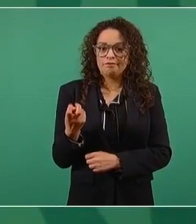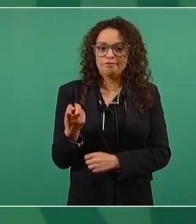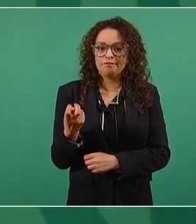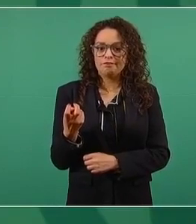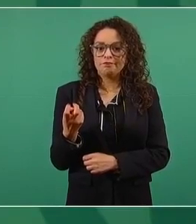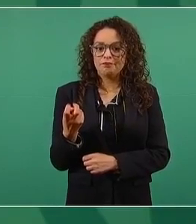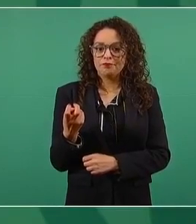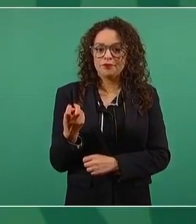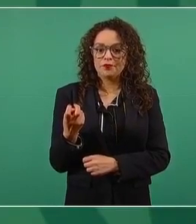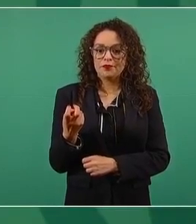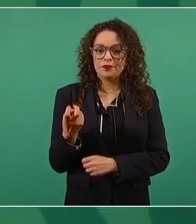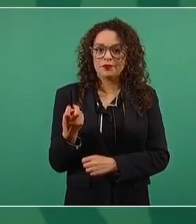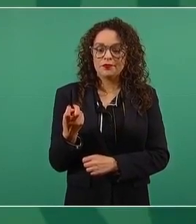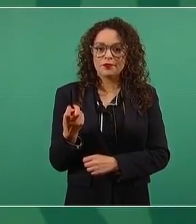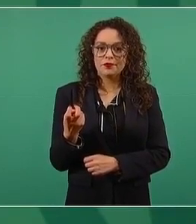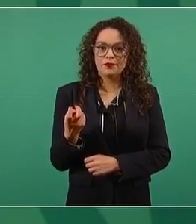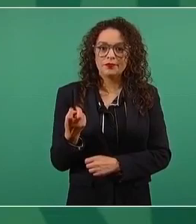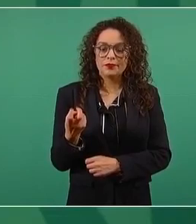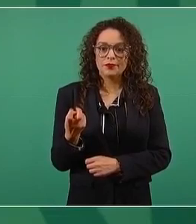sus